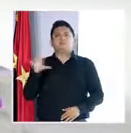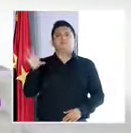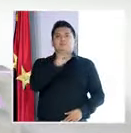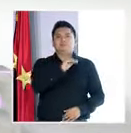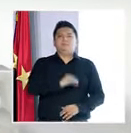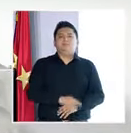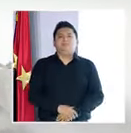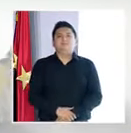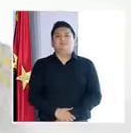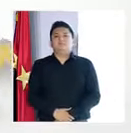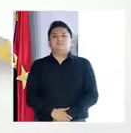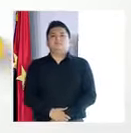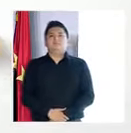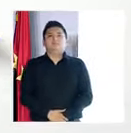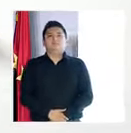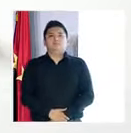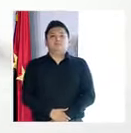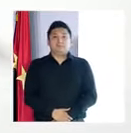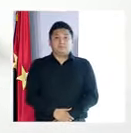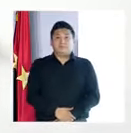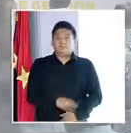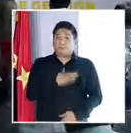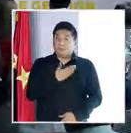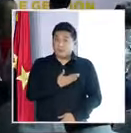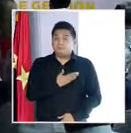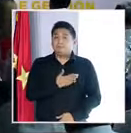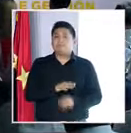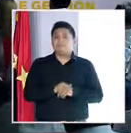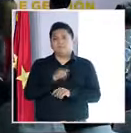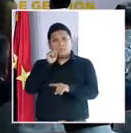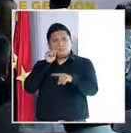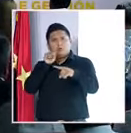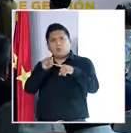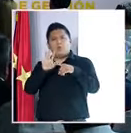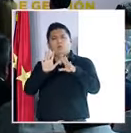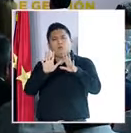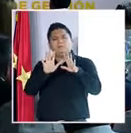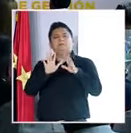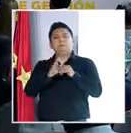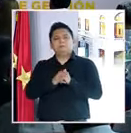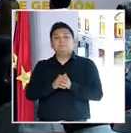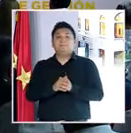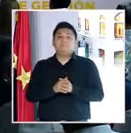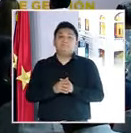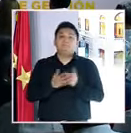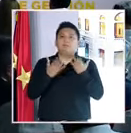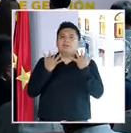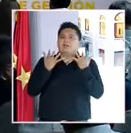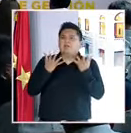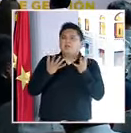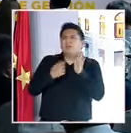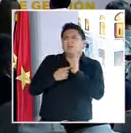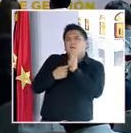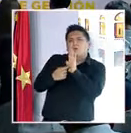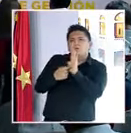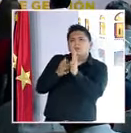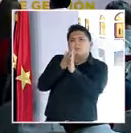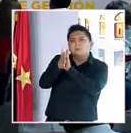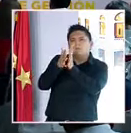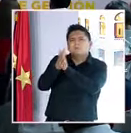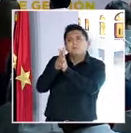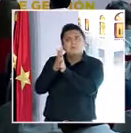oportunidades para todos. En este eje estratégico quiero simplemente hacer relevancia de lo